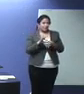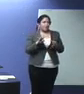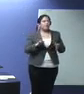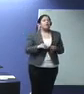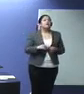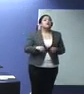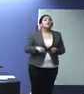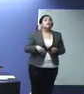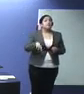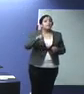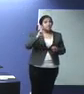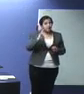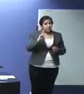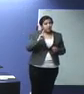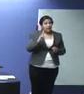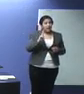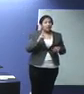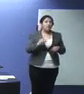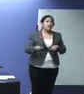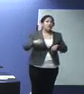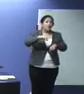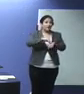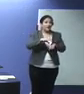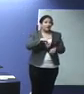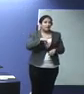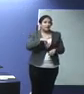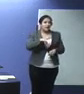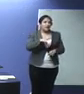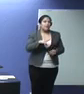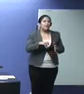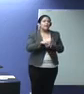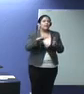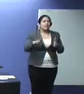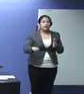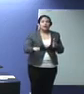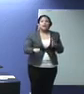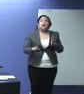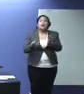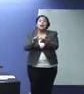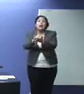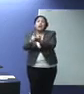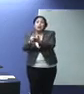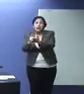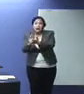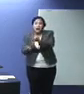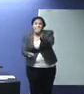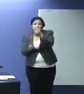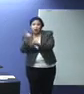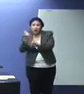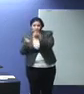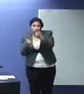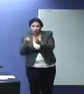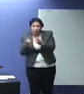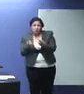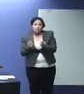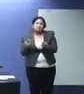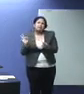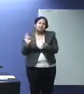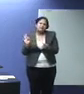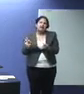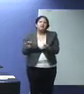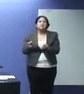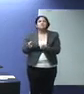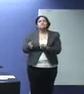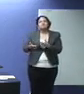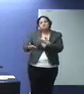biopsicosocial, aunque digamos que en la literatura algunos pareciera que su vigencia ya no es actual,